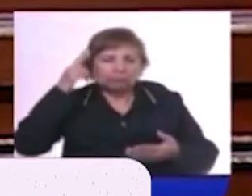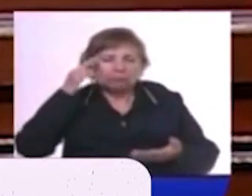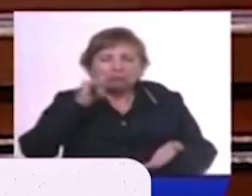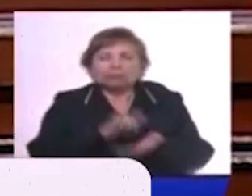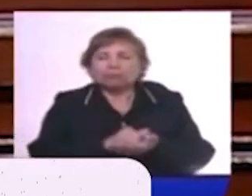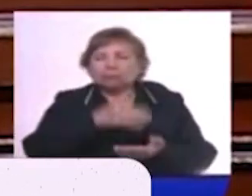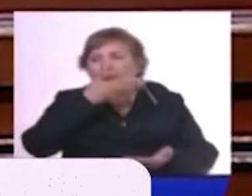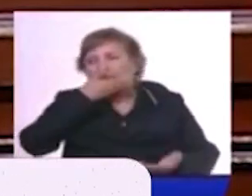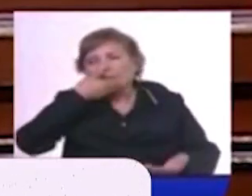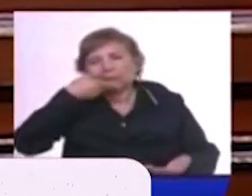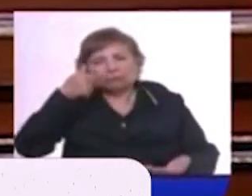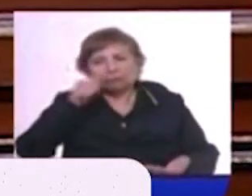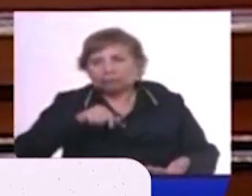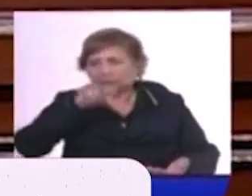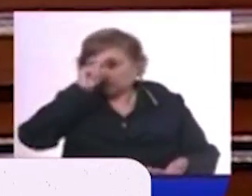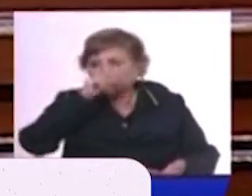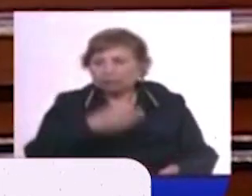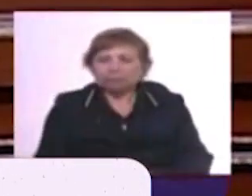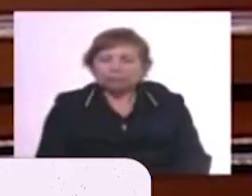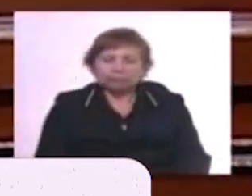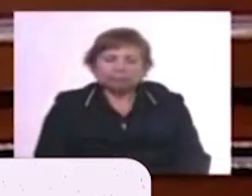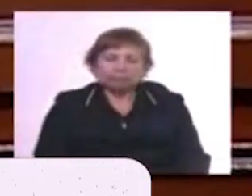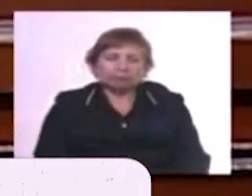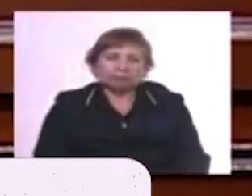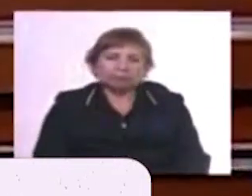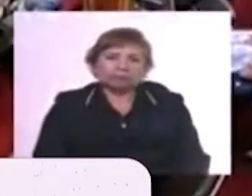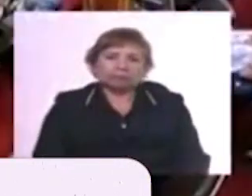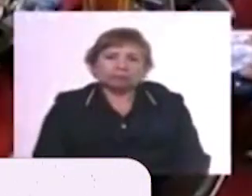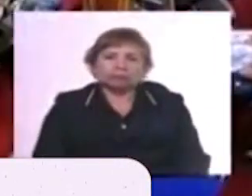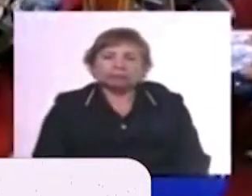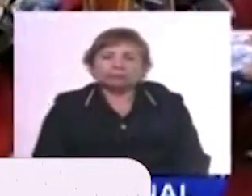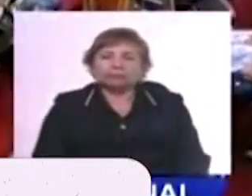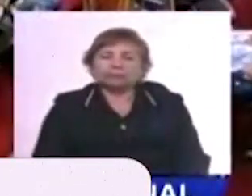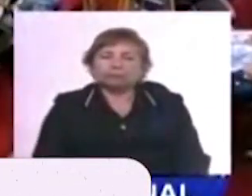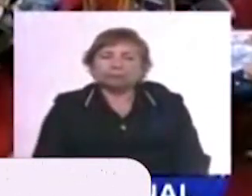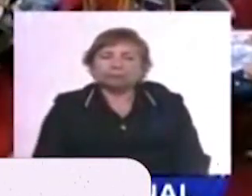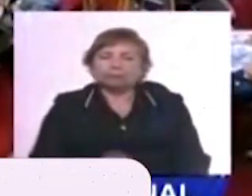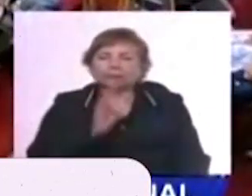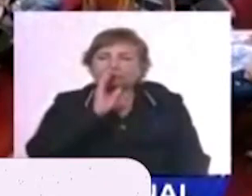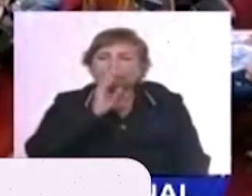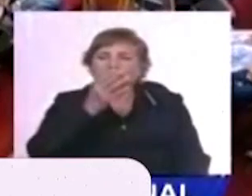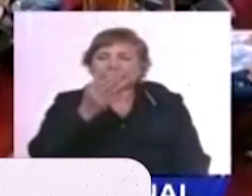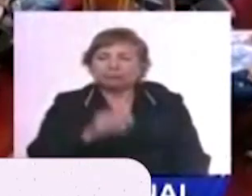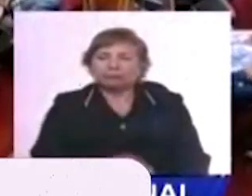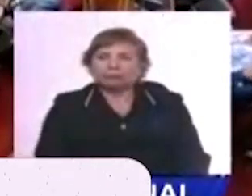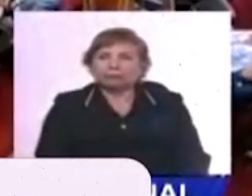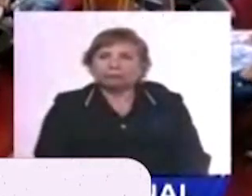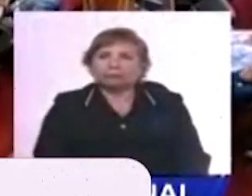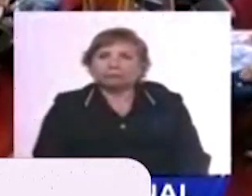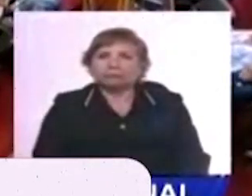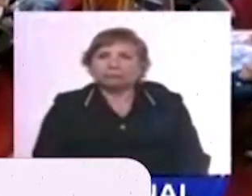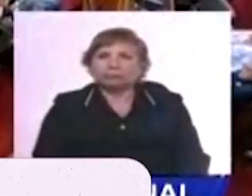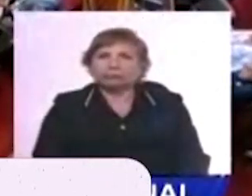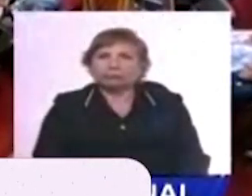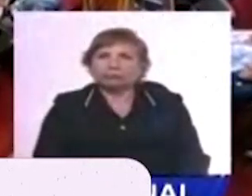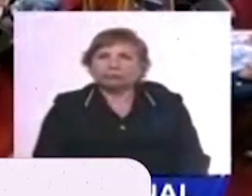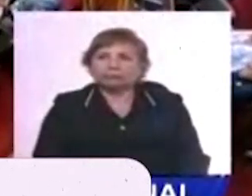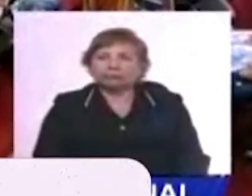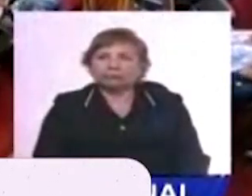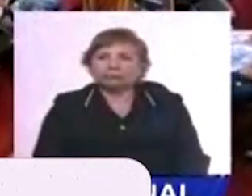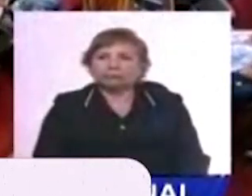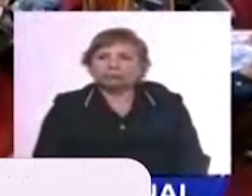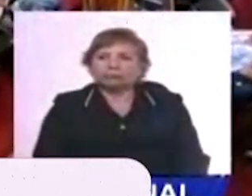este debate que acaba de iniciar con bastante retraso en el Congreso de la República, donde repetimos a poner a votación